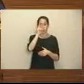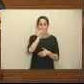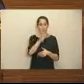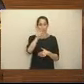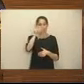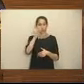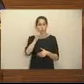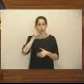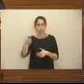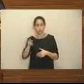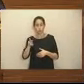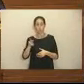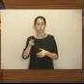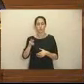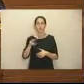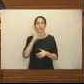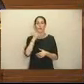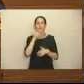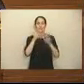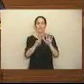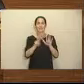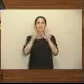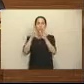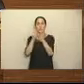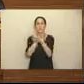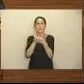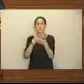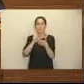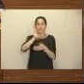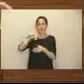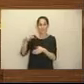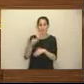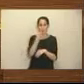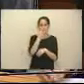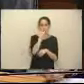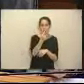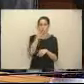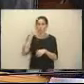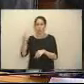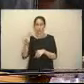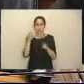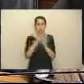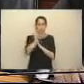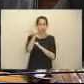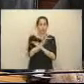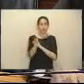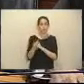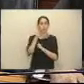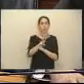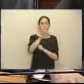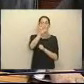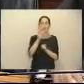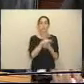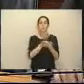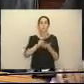algo más de 79 millones de euros en cada uno de los años. Ha dispuesto, por lo tanto, de más de 250 millones de euros